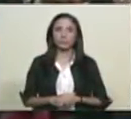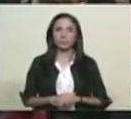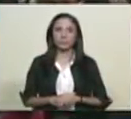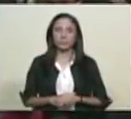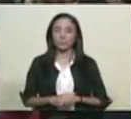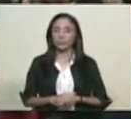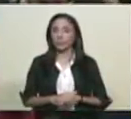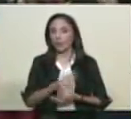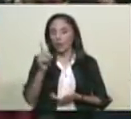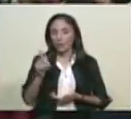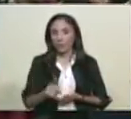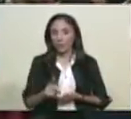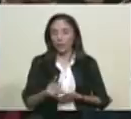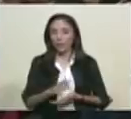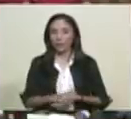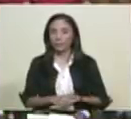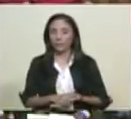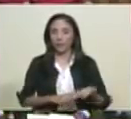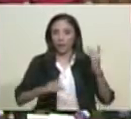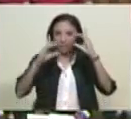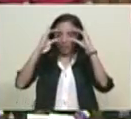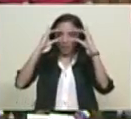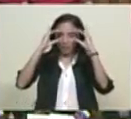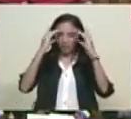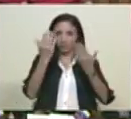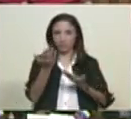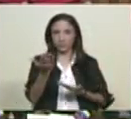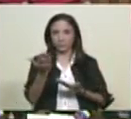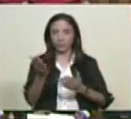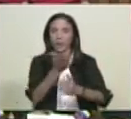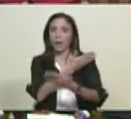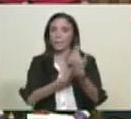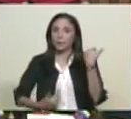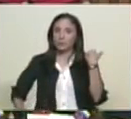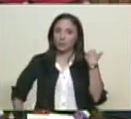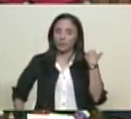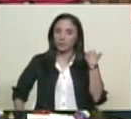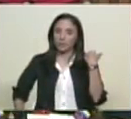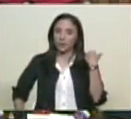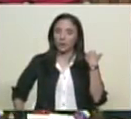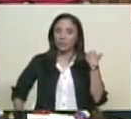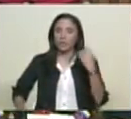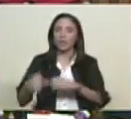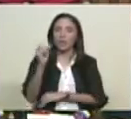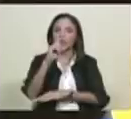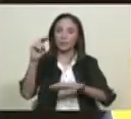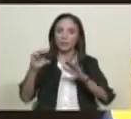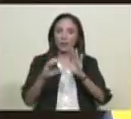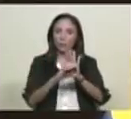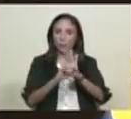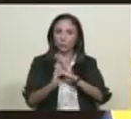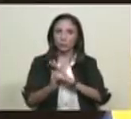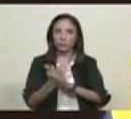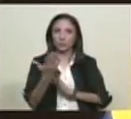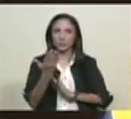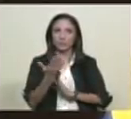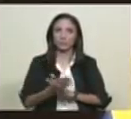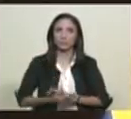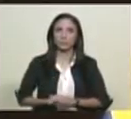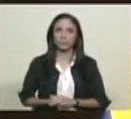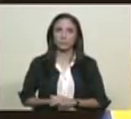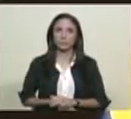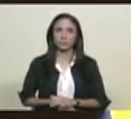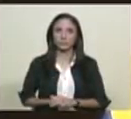Querida compañera Delcy Rodríguez, presidenta del Poder Constituyente, de la Asamblea Nacional